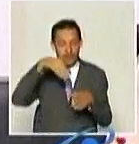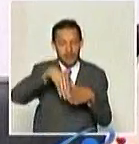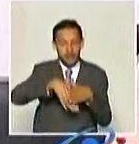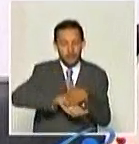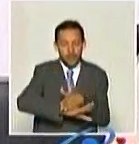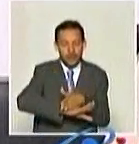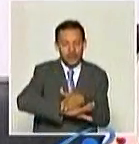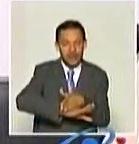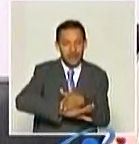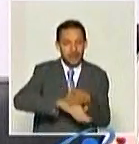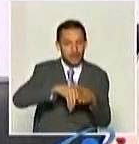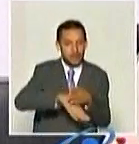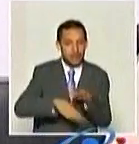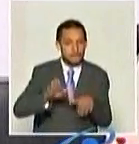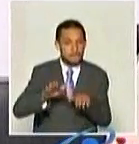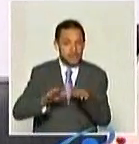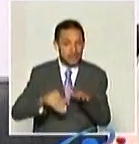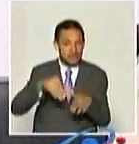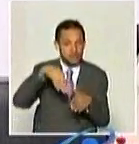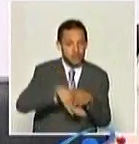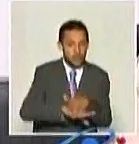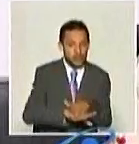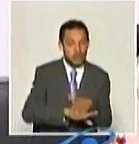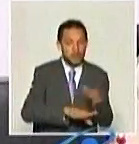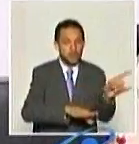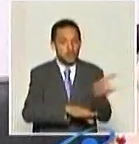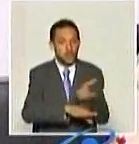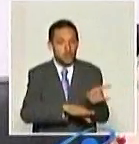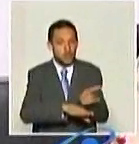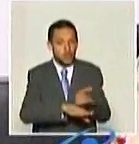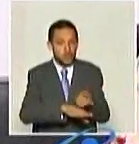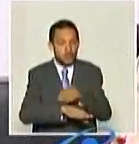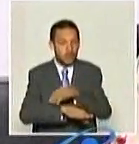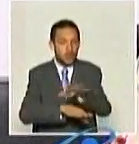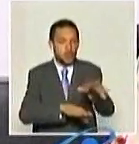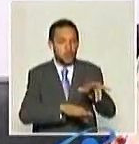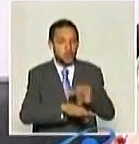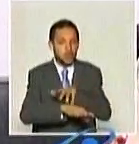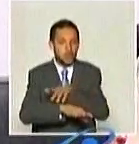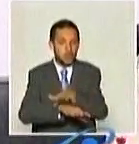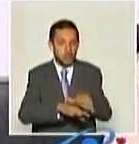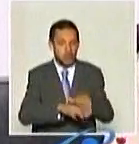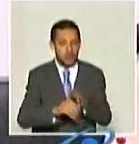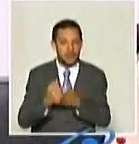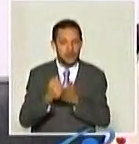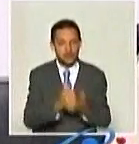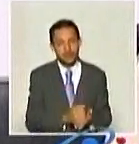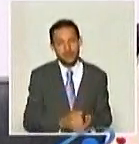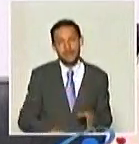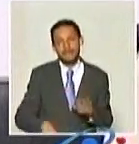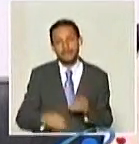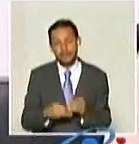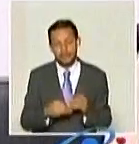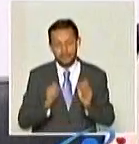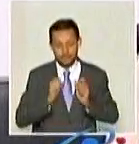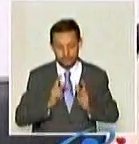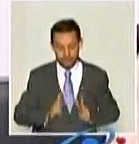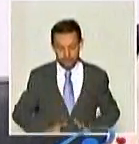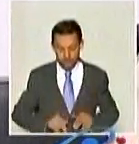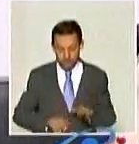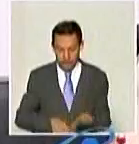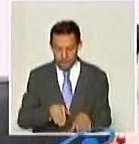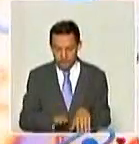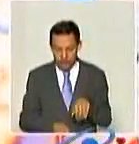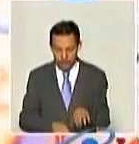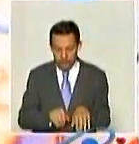una amputación de un miembro, el otro estaba haciendo ya la necrosis del otro pie, muy